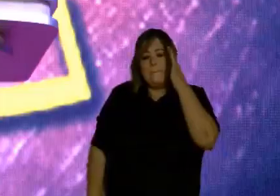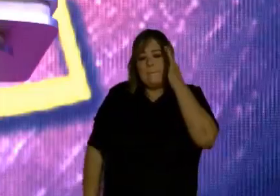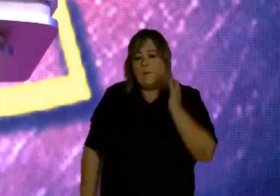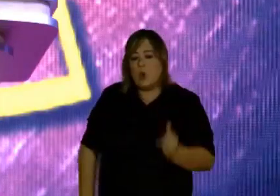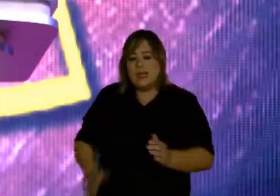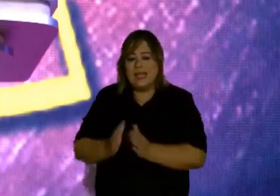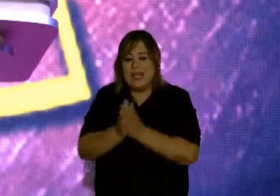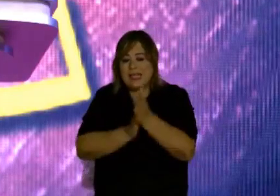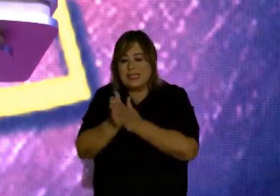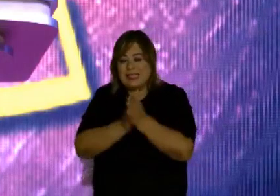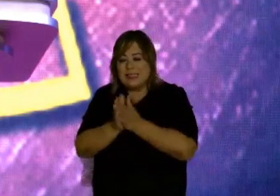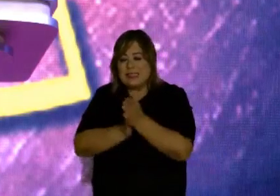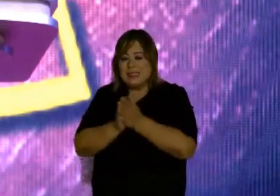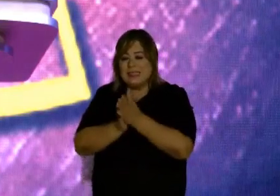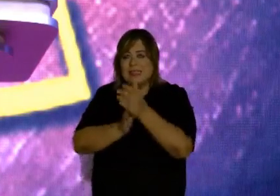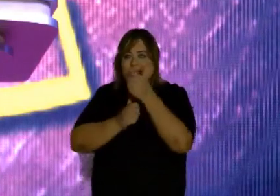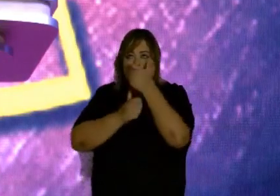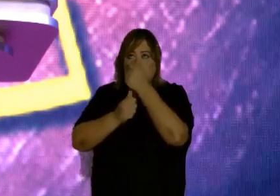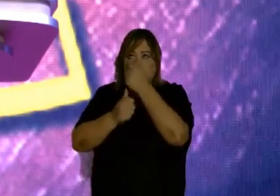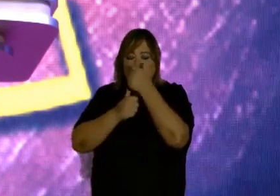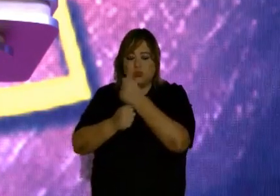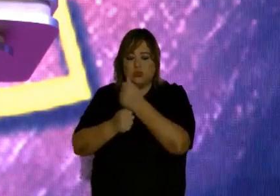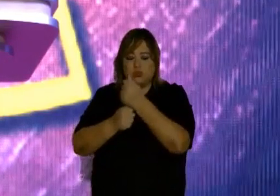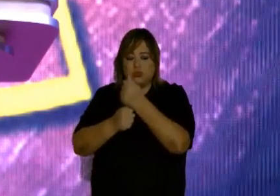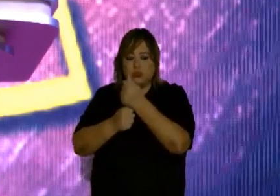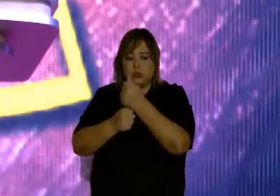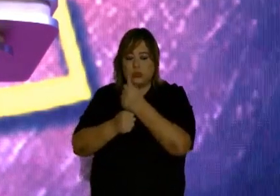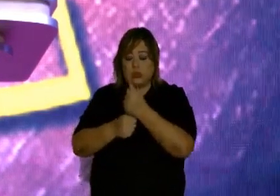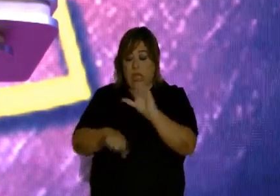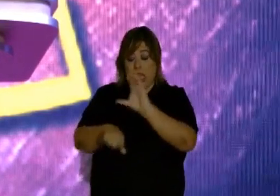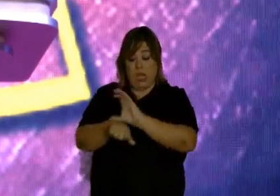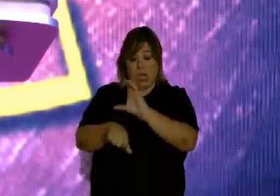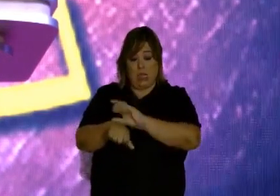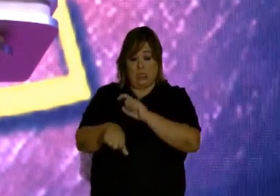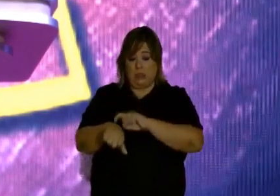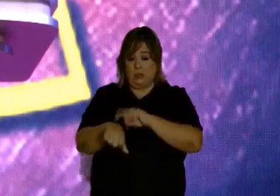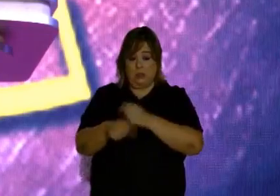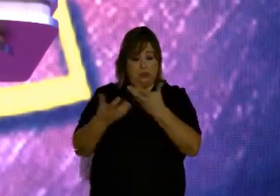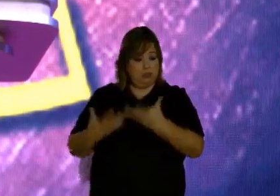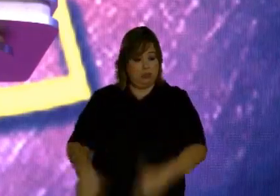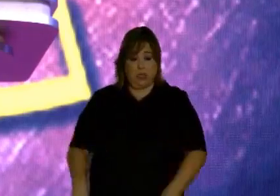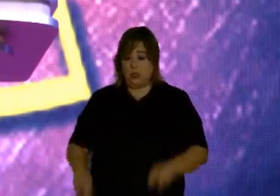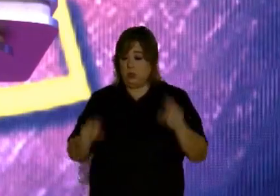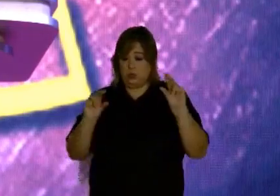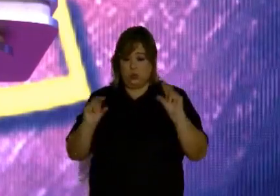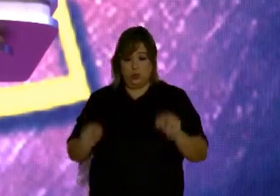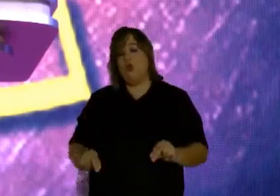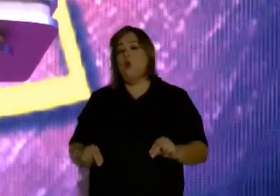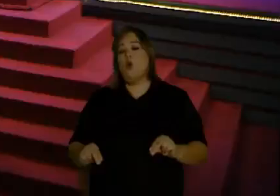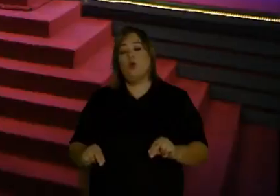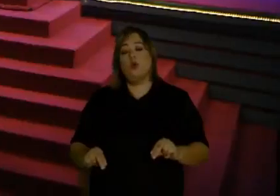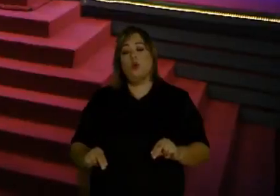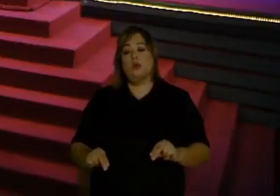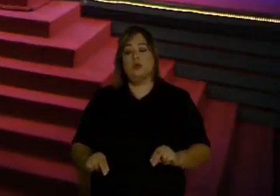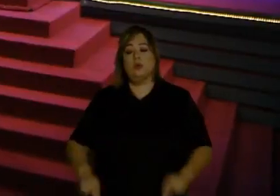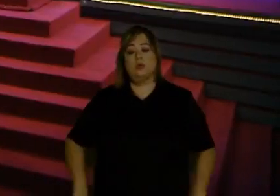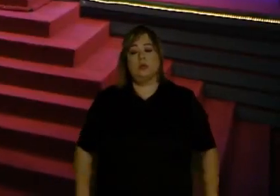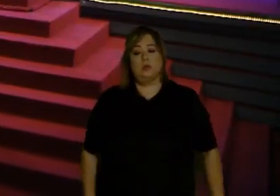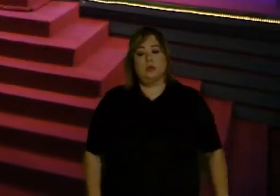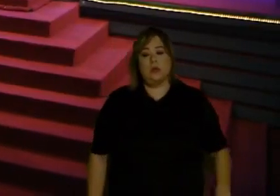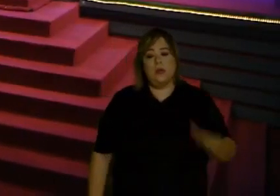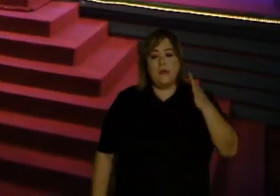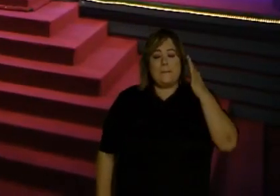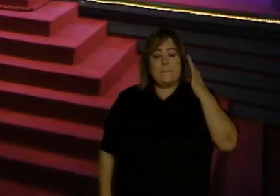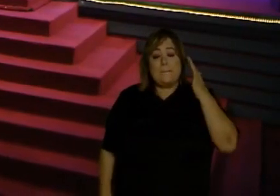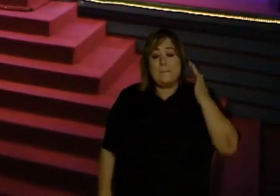desperdiciado? ¿Estaré yo perdiendo el tiempo en la iglesia? Ay, ay, ay. ¿Habrá servido de algo arriesgar aún